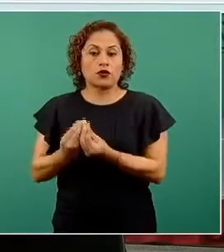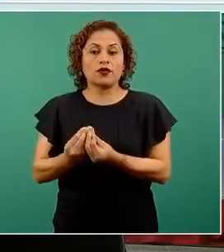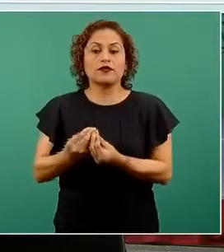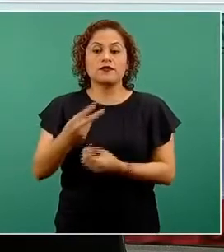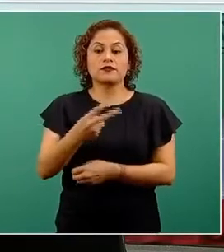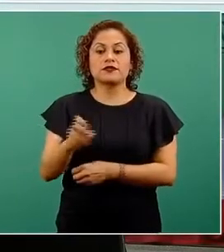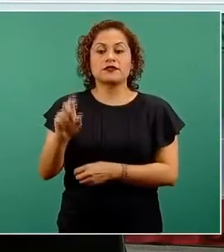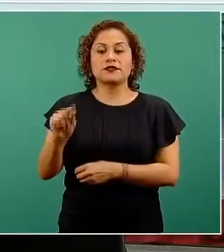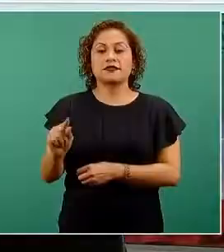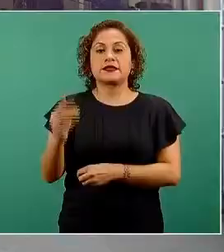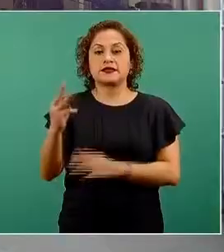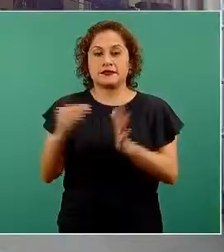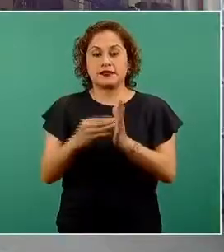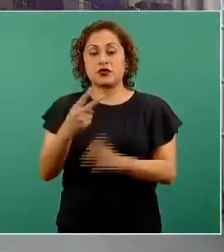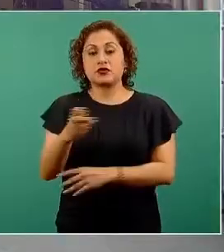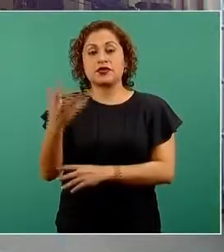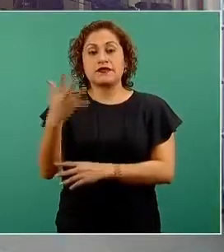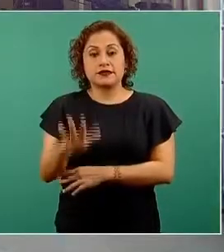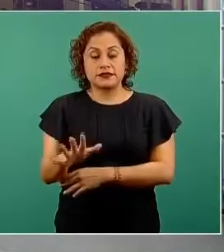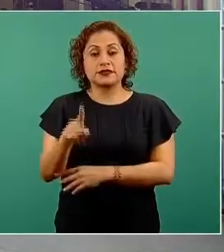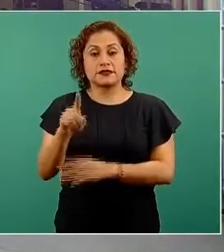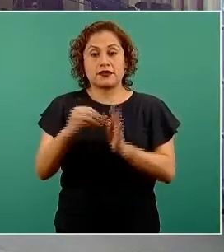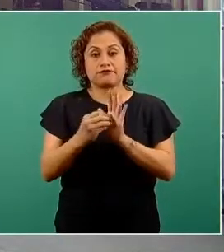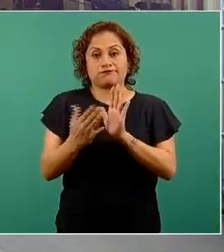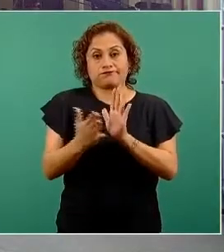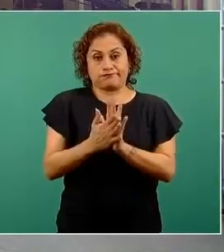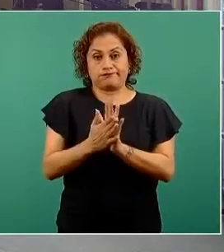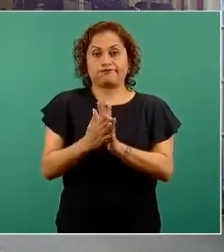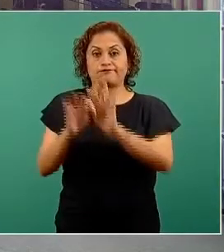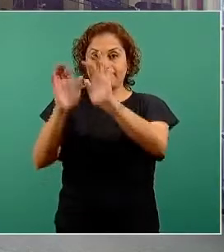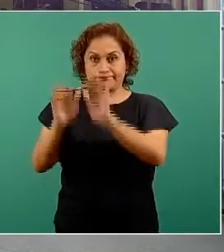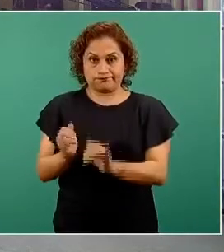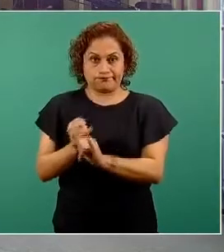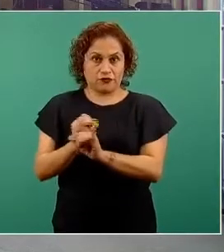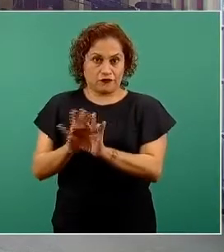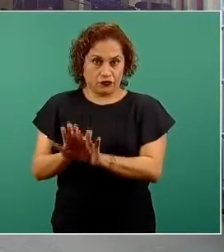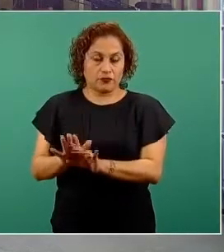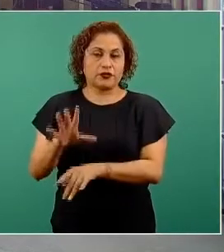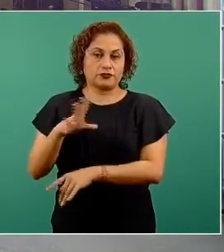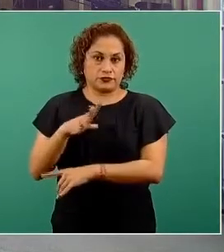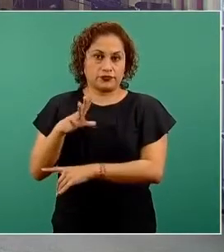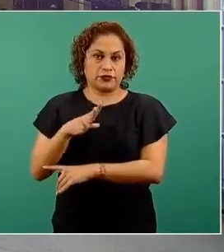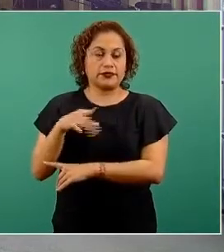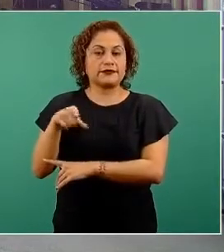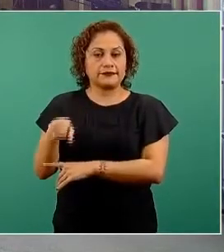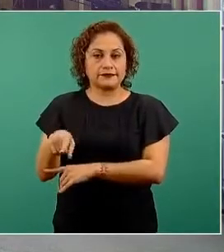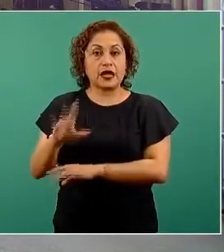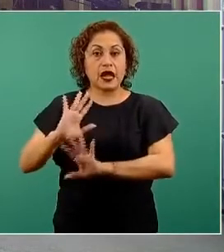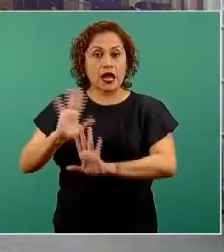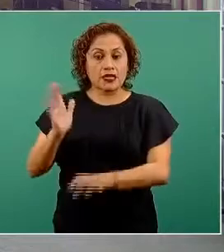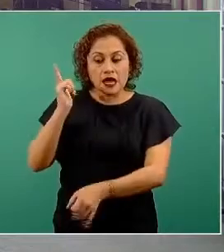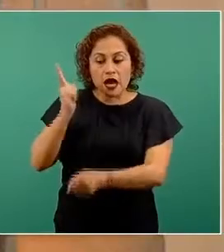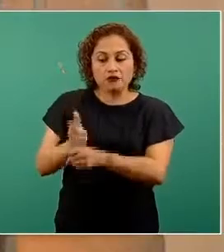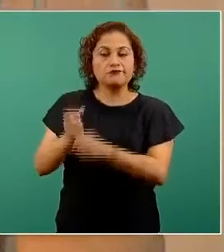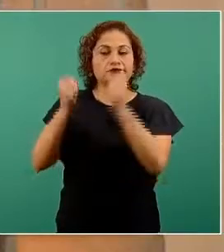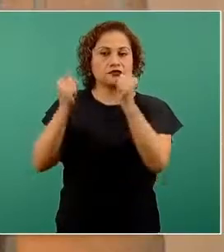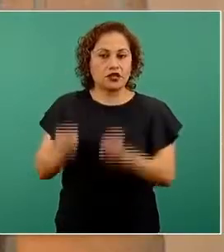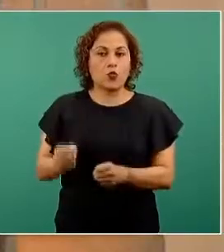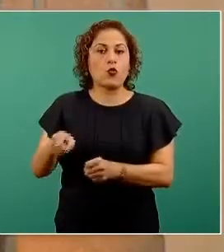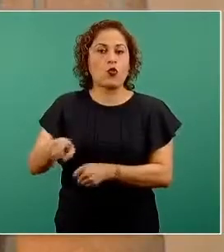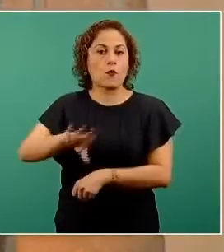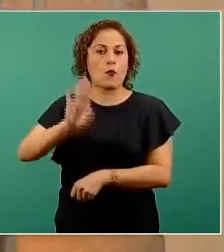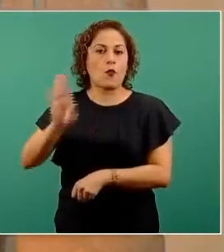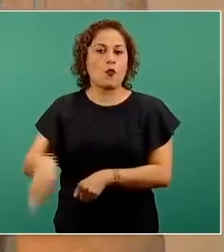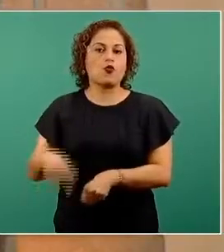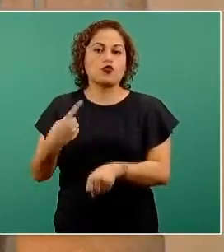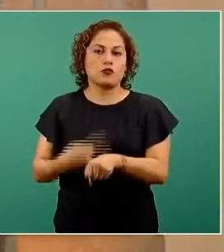203.210, de las cuales notificadas en el CISBER tienen ya un resultado o una dictaminación confirmatoria para